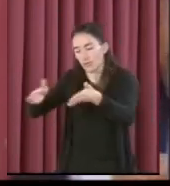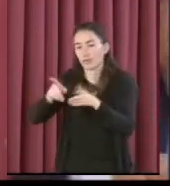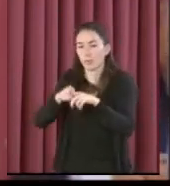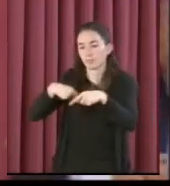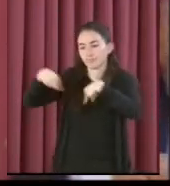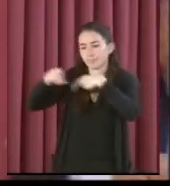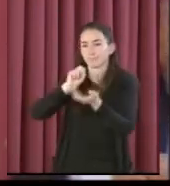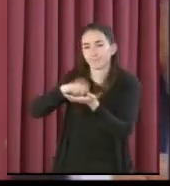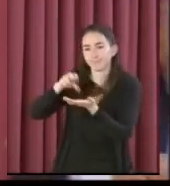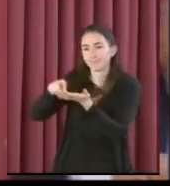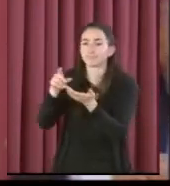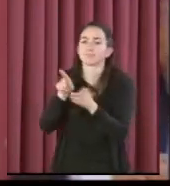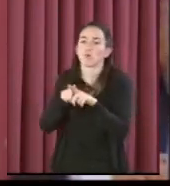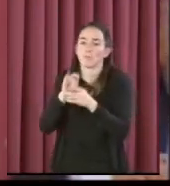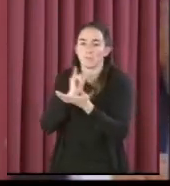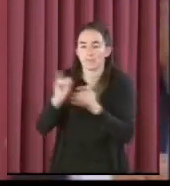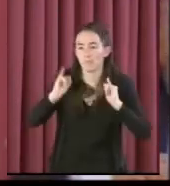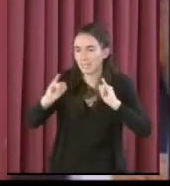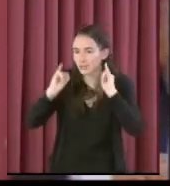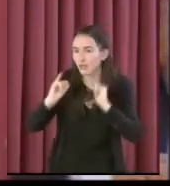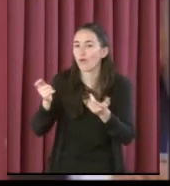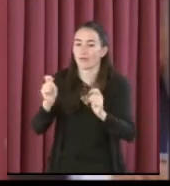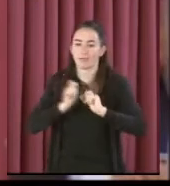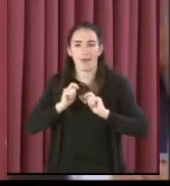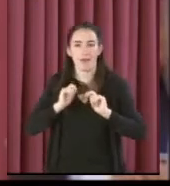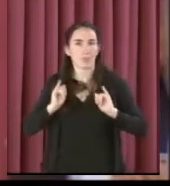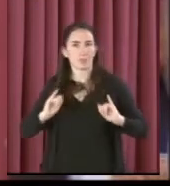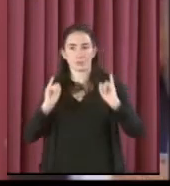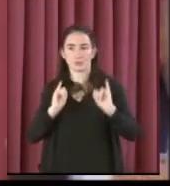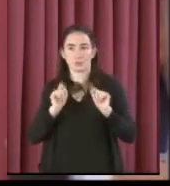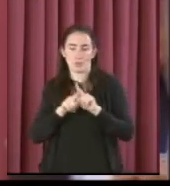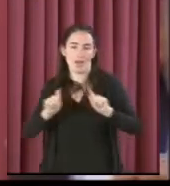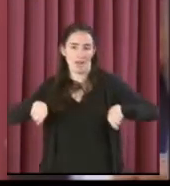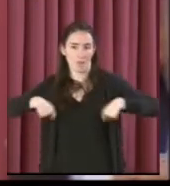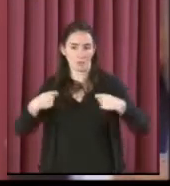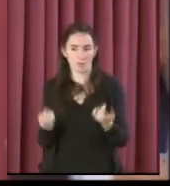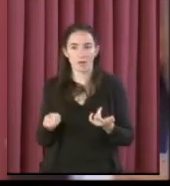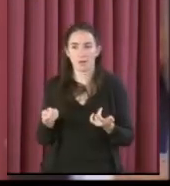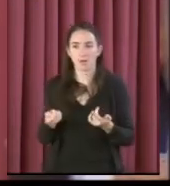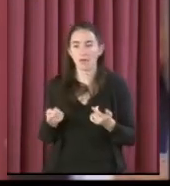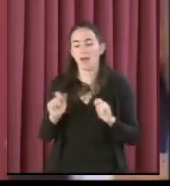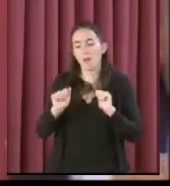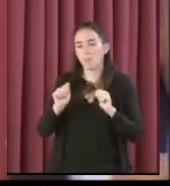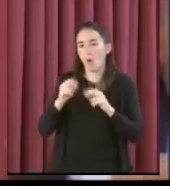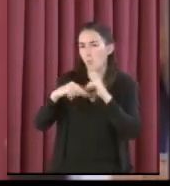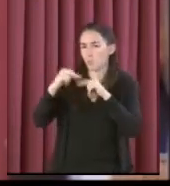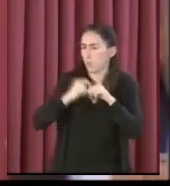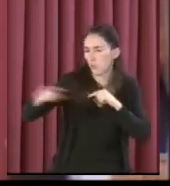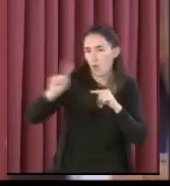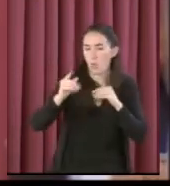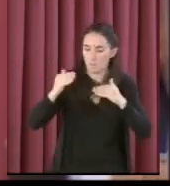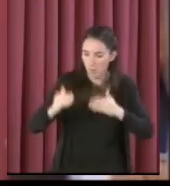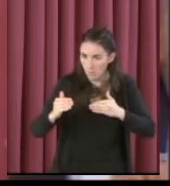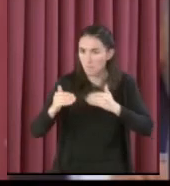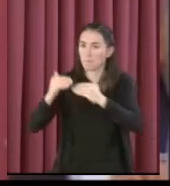espacio privilegiado para disfrutar de nuestro patrimonio natural. Se desarrollará por tramos a lo largo de varias legislaturas